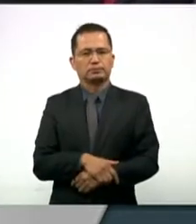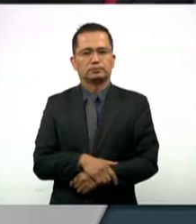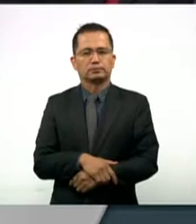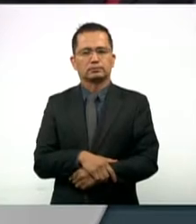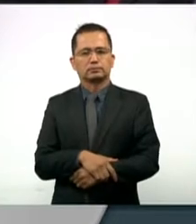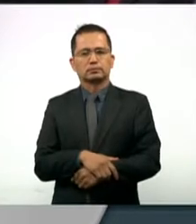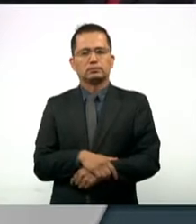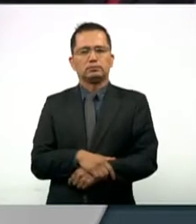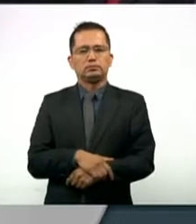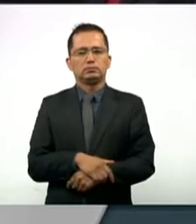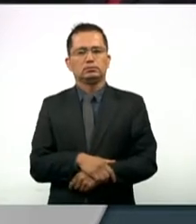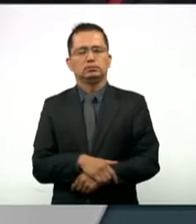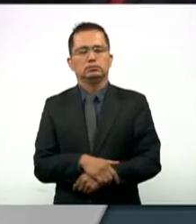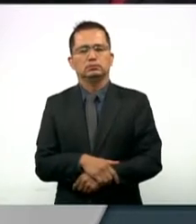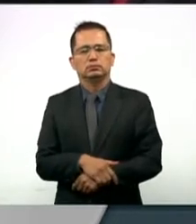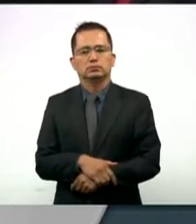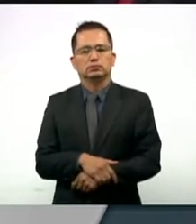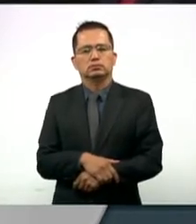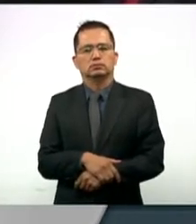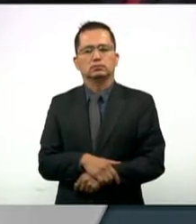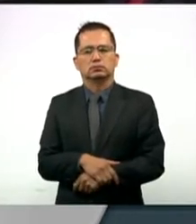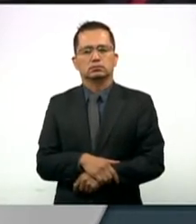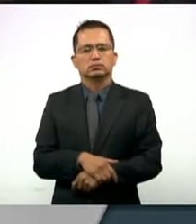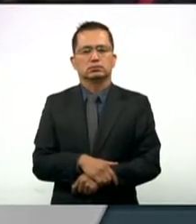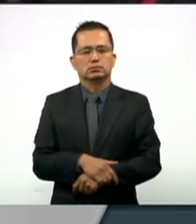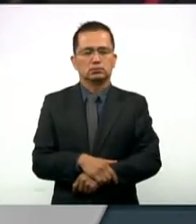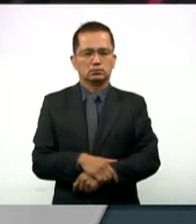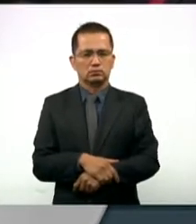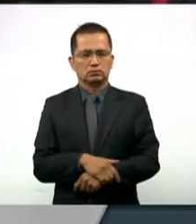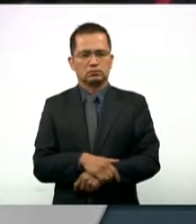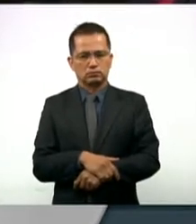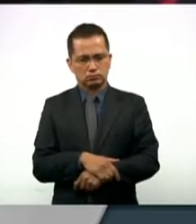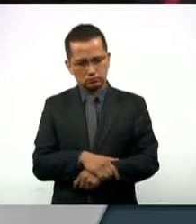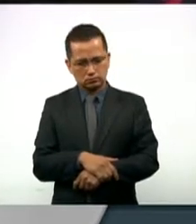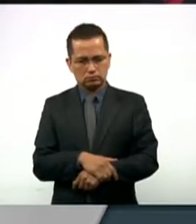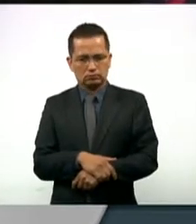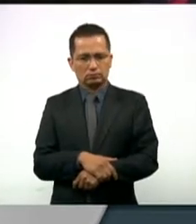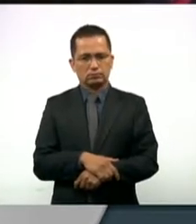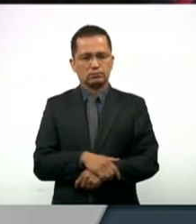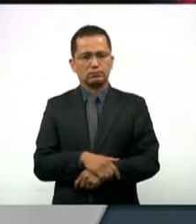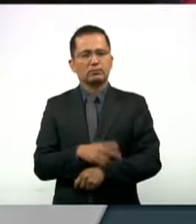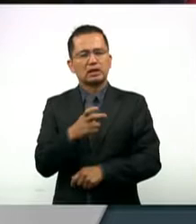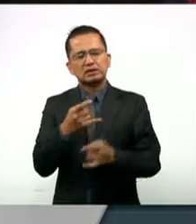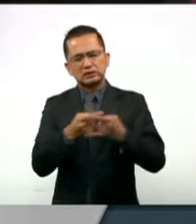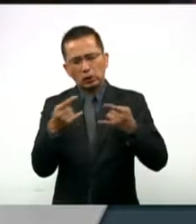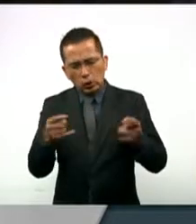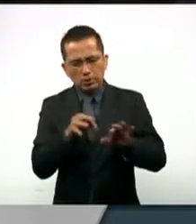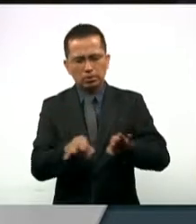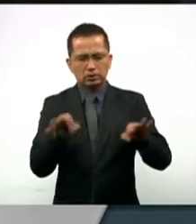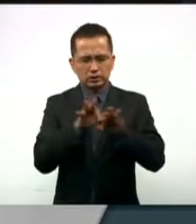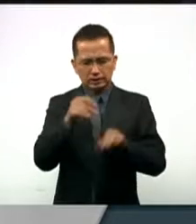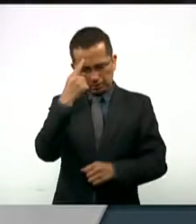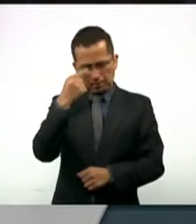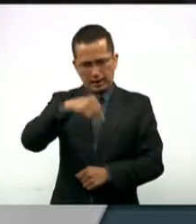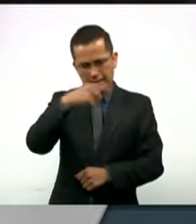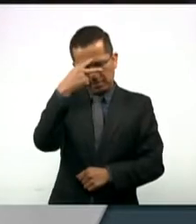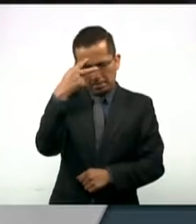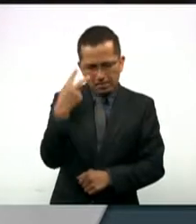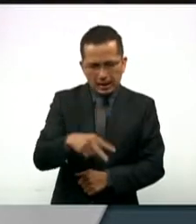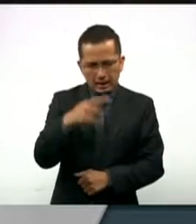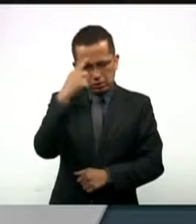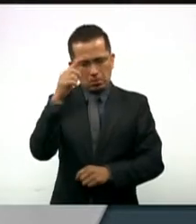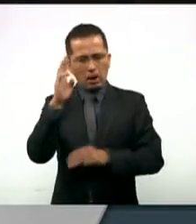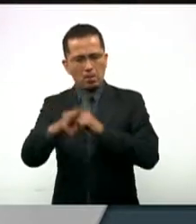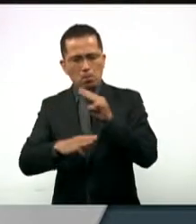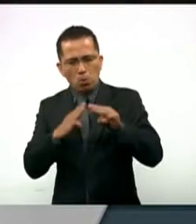dejado el doctor manuel velasco suárez para mexico para la humanidad para nuestra nación y por supuesto para